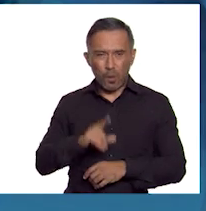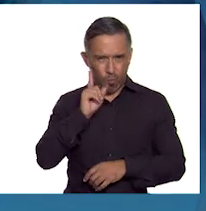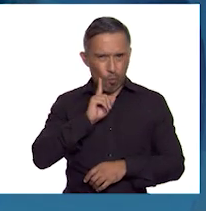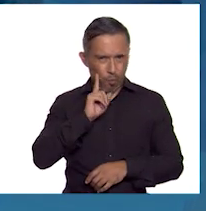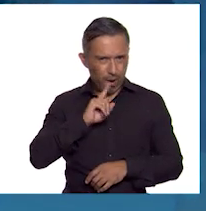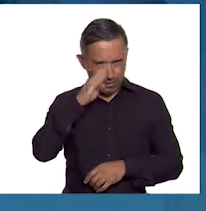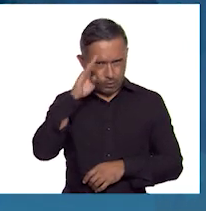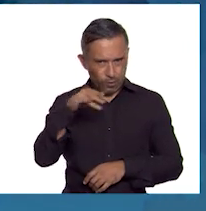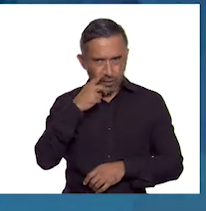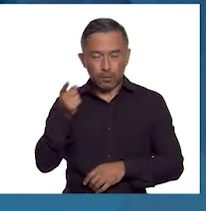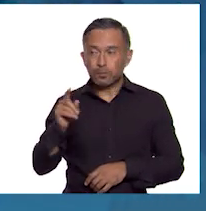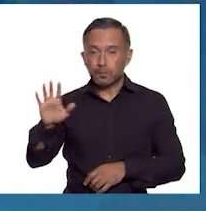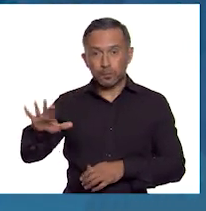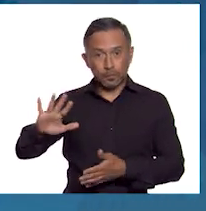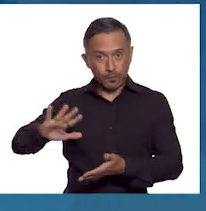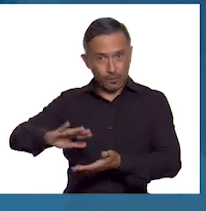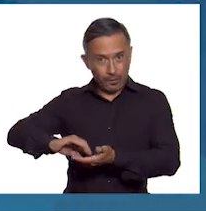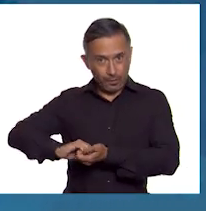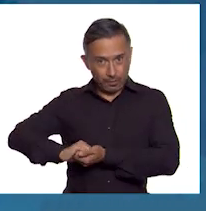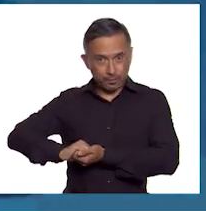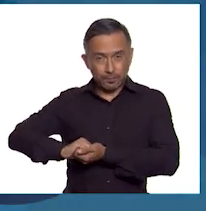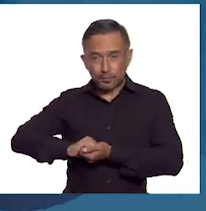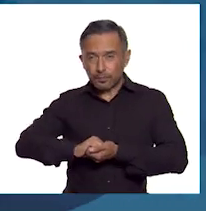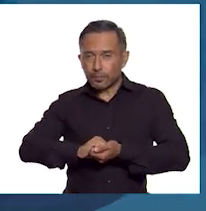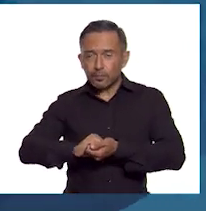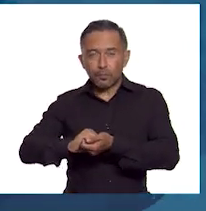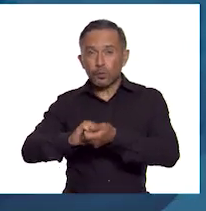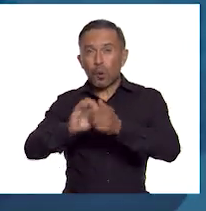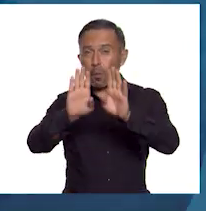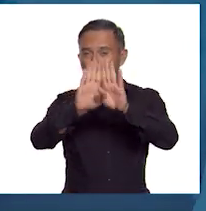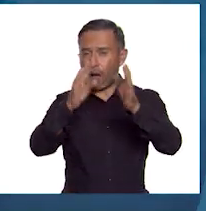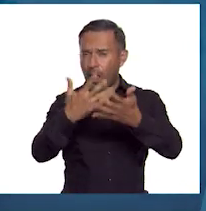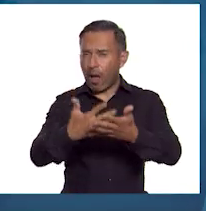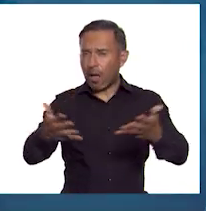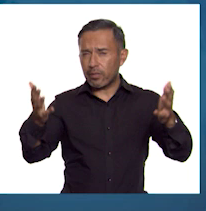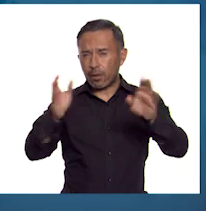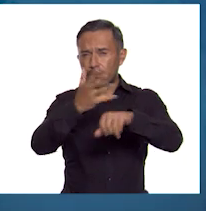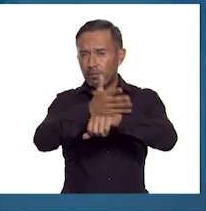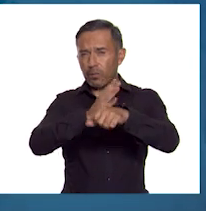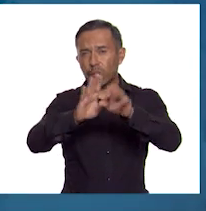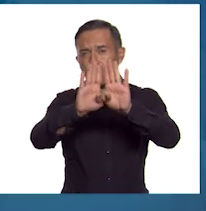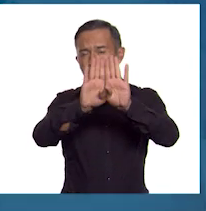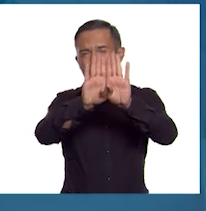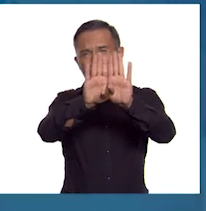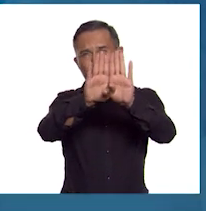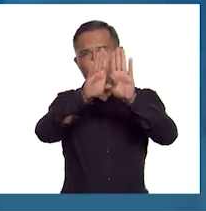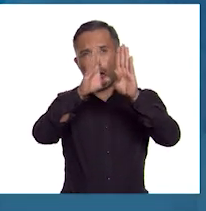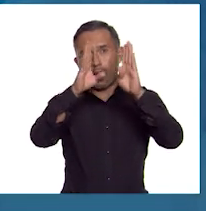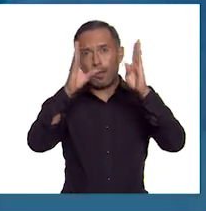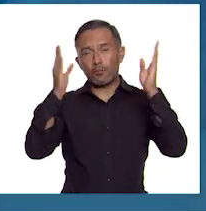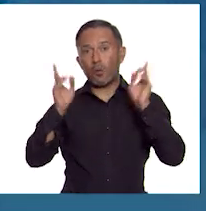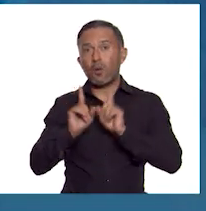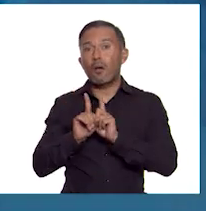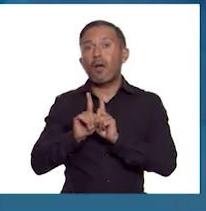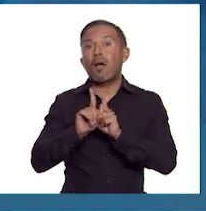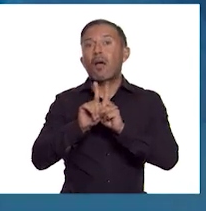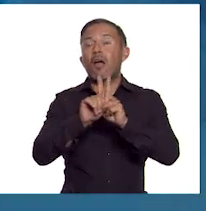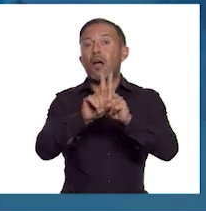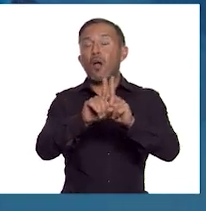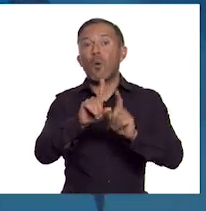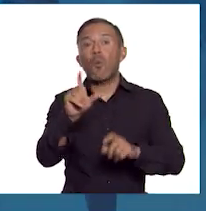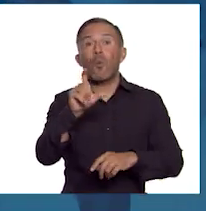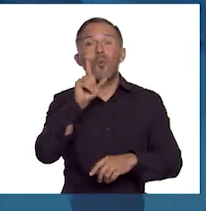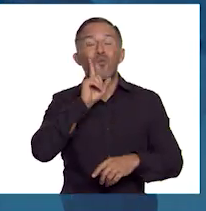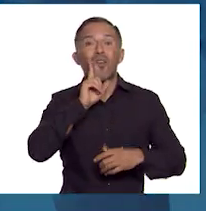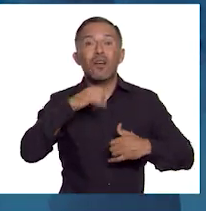Entonces la cogió de la mano y la llevó ante una gran puerta. La puerta se abrió, y cuando la joven estaba precisamente en el